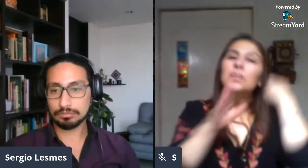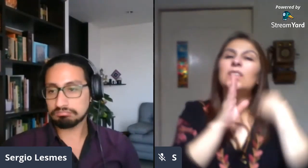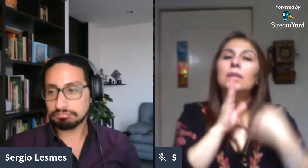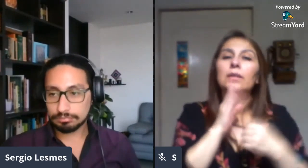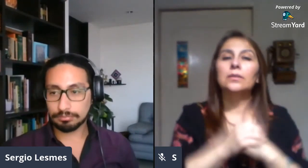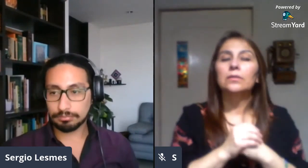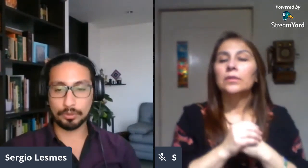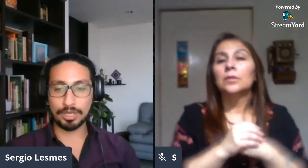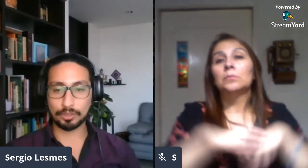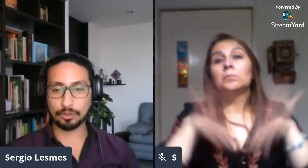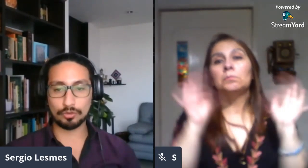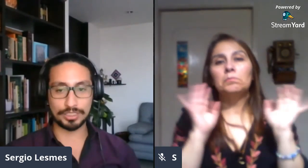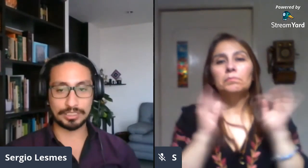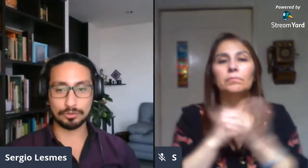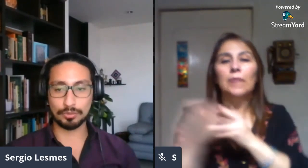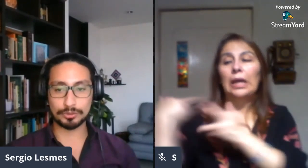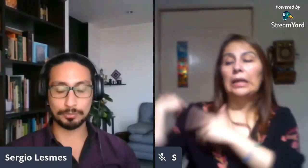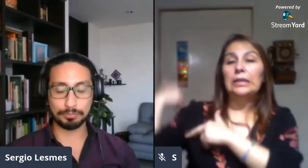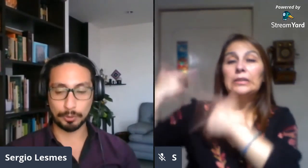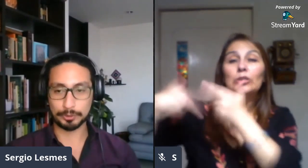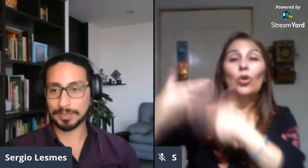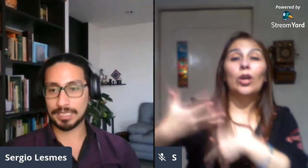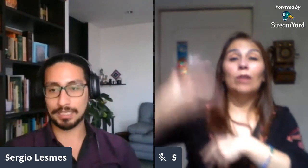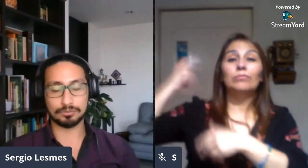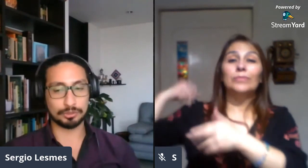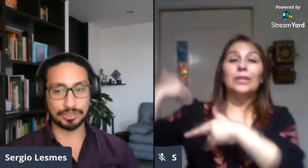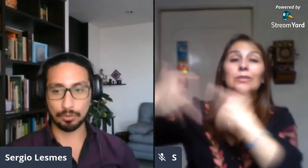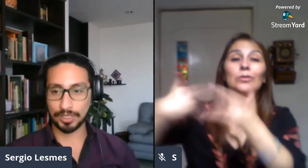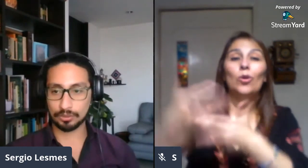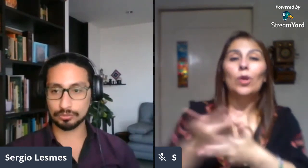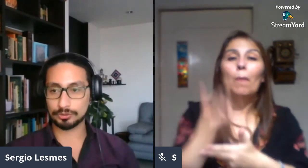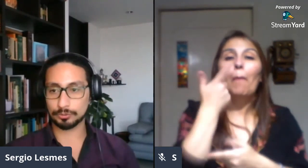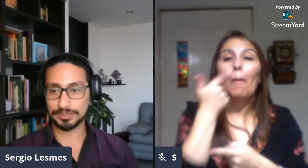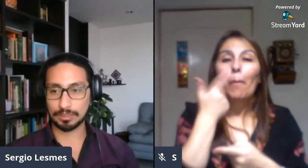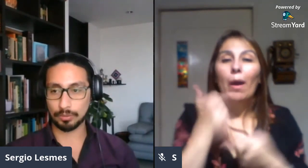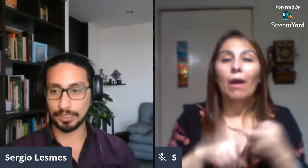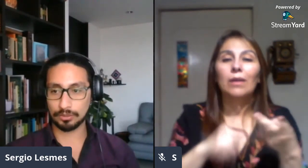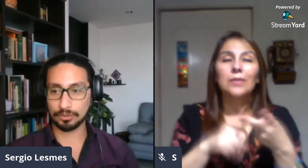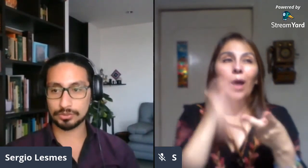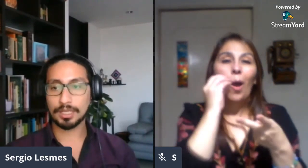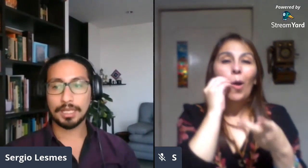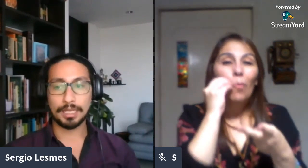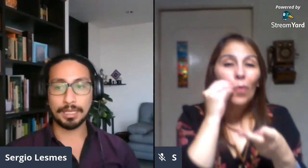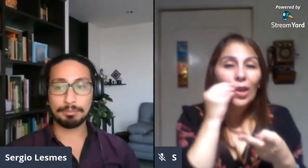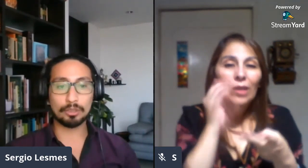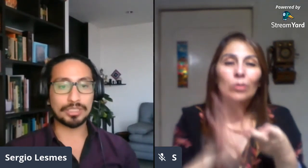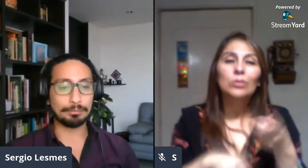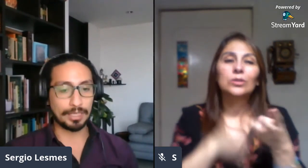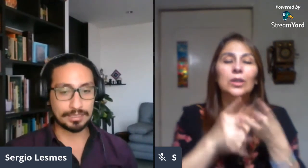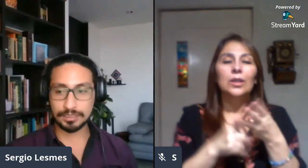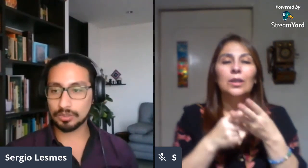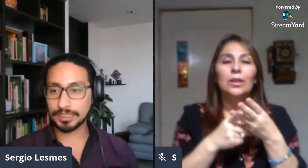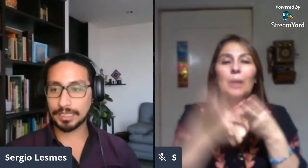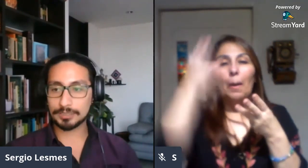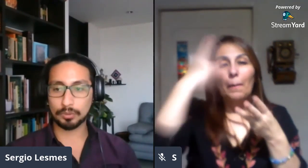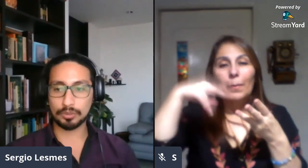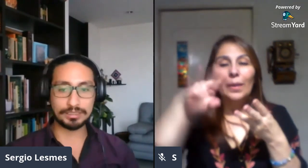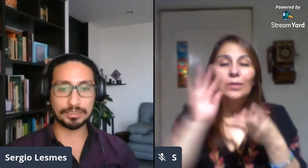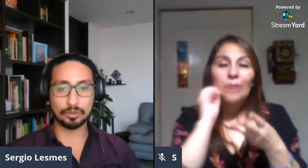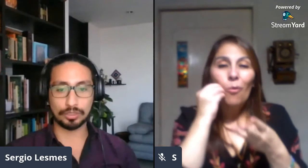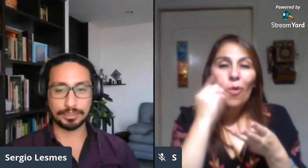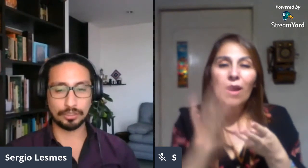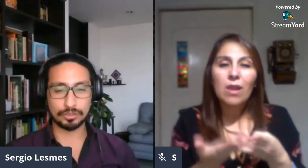sido, bien podríamos reconocer que son nuestros propios padres, nuestros abuelos, nuestros bisabuelos, pero también han sido